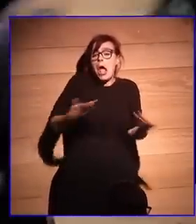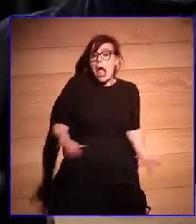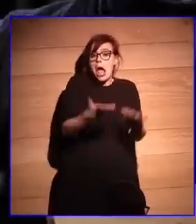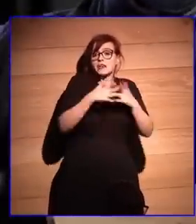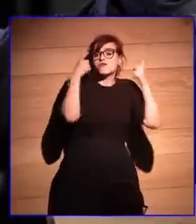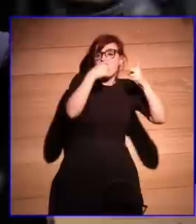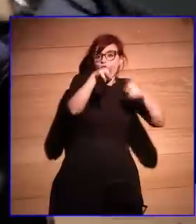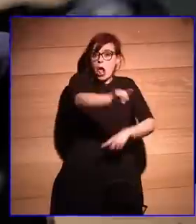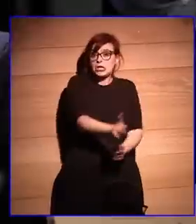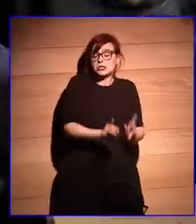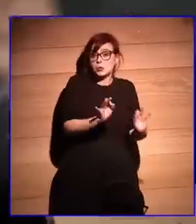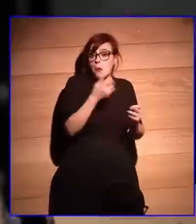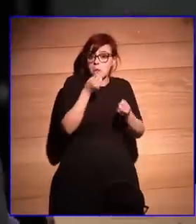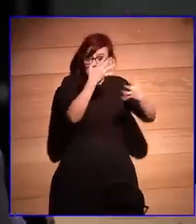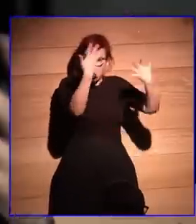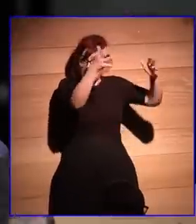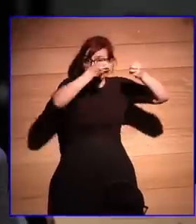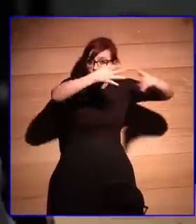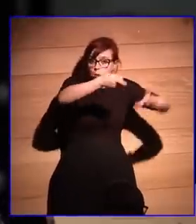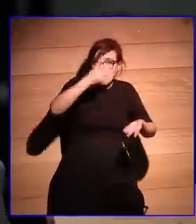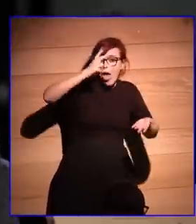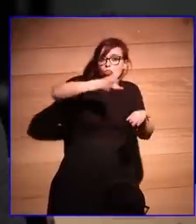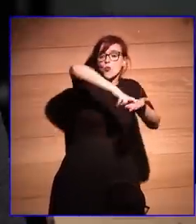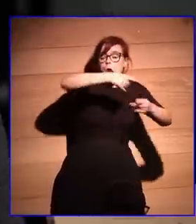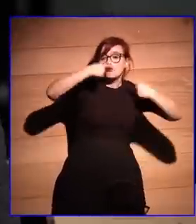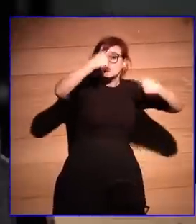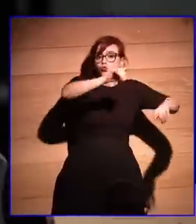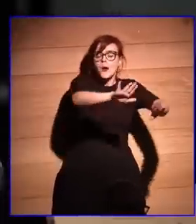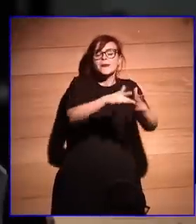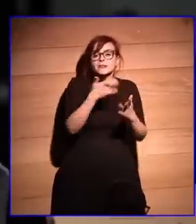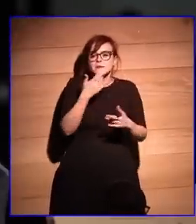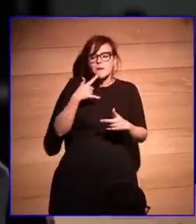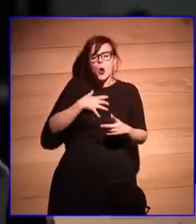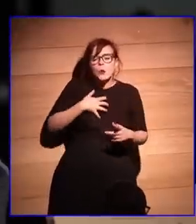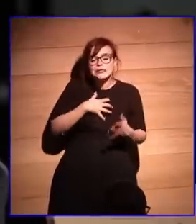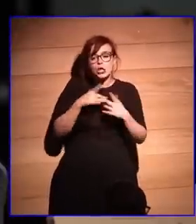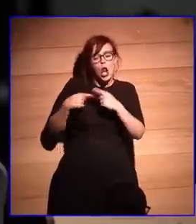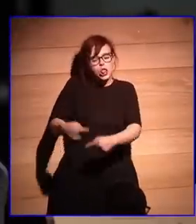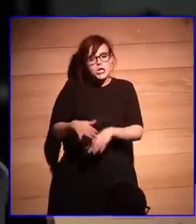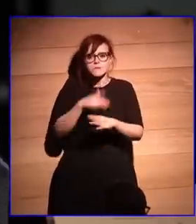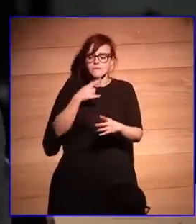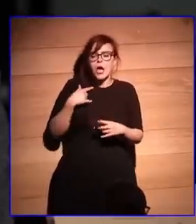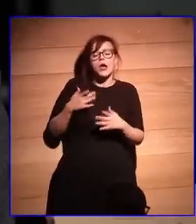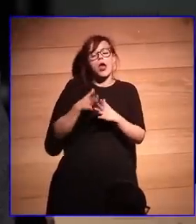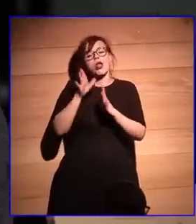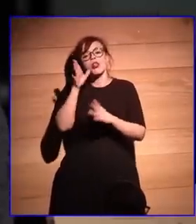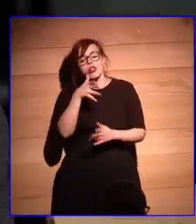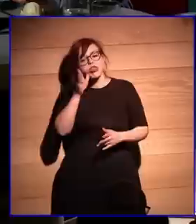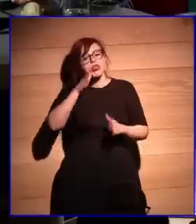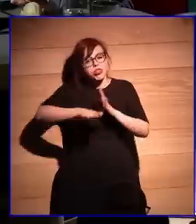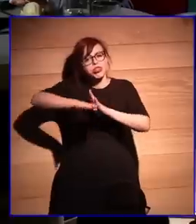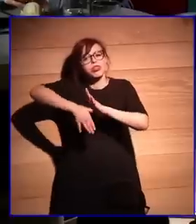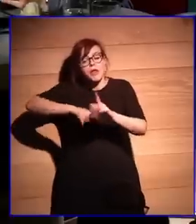tiene... Está bien, madruga. Claro. Pero en sí mismo no tiene mérito. Del mismo modo que la gente que hace actos buenos, pero de forma